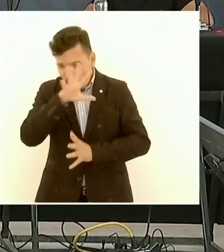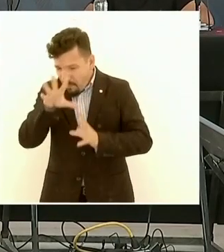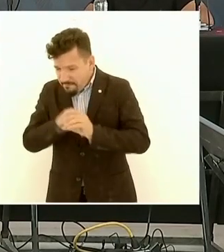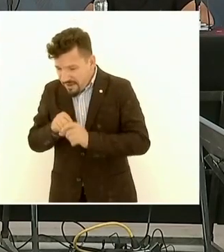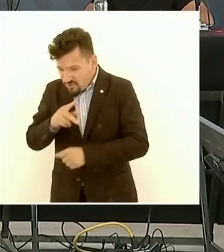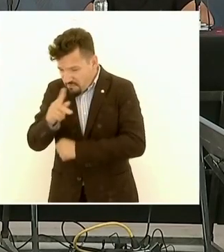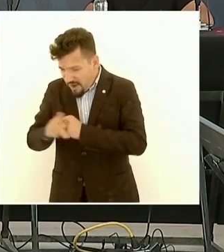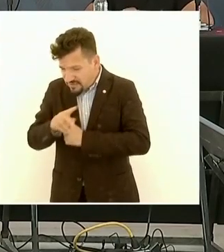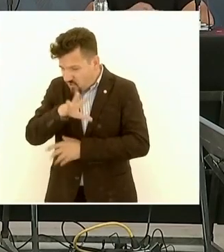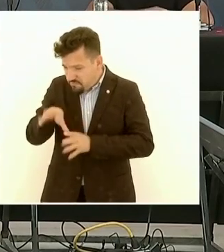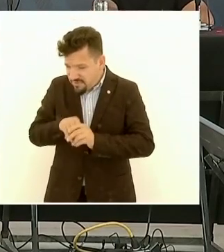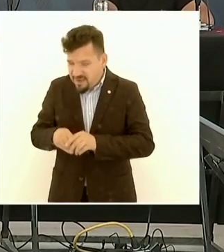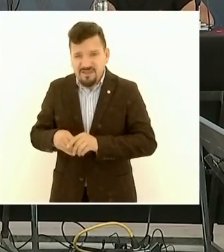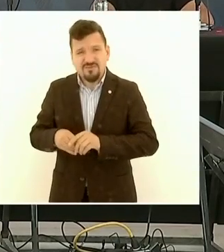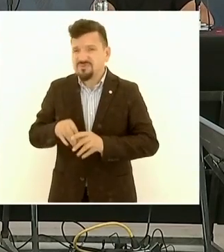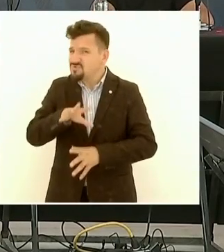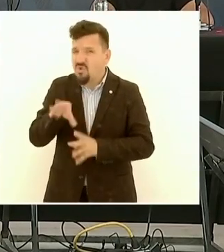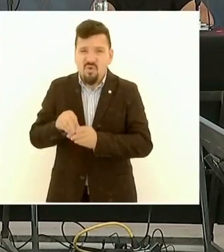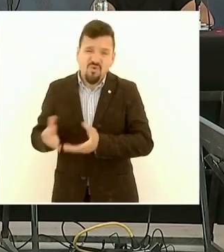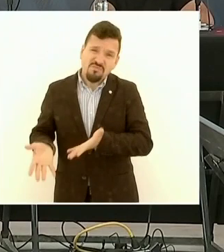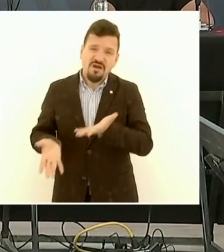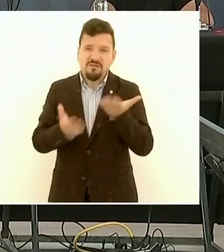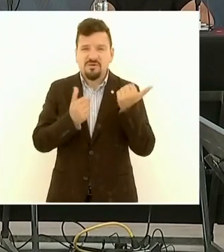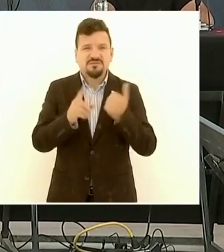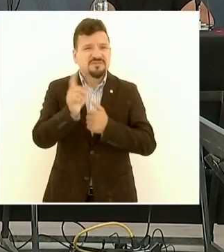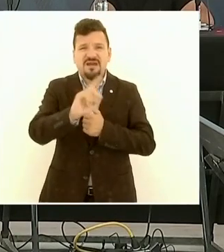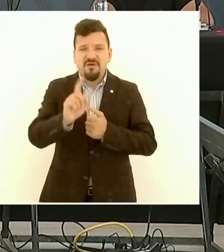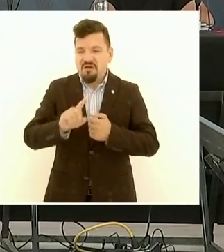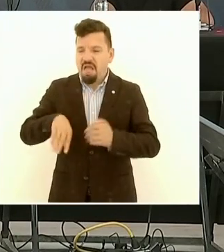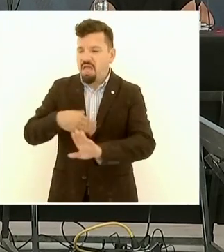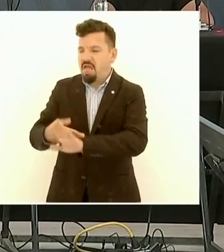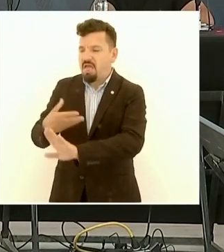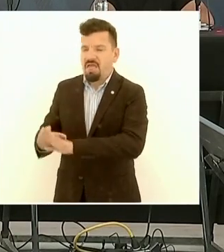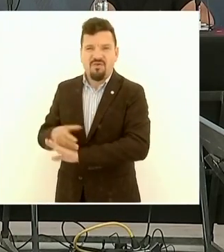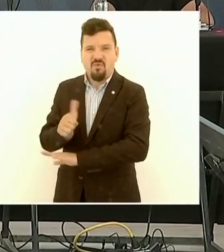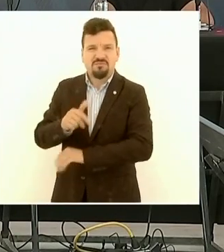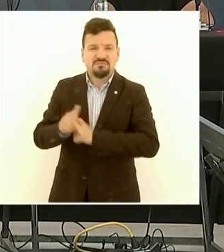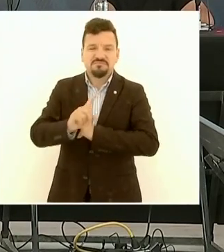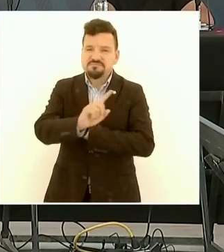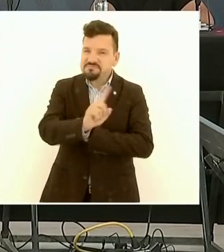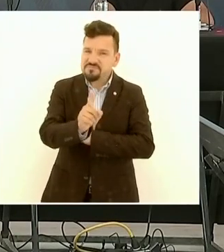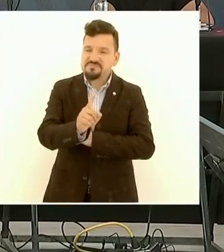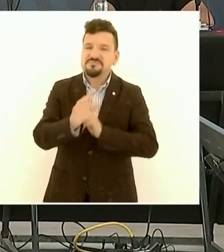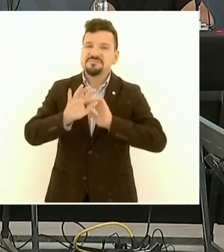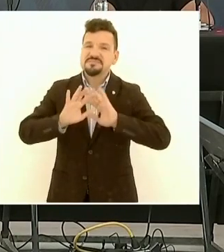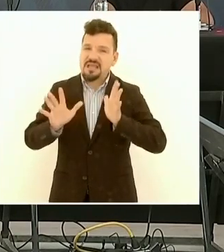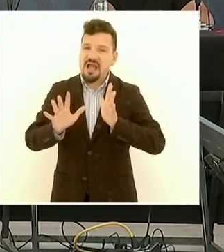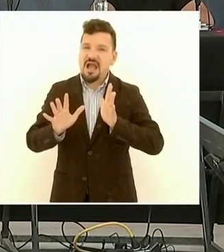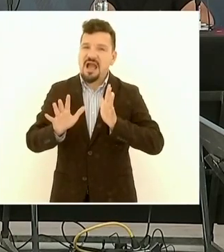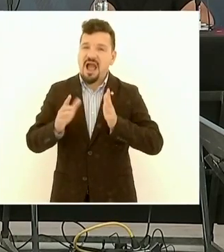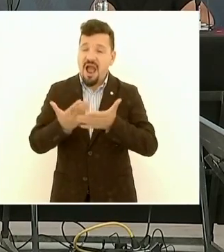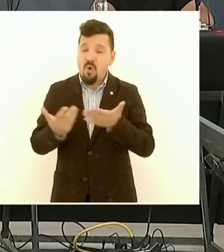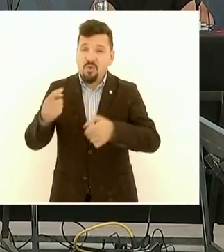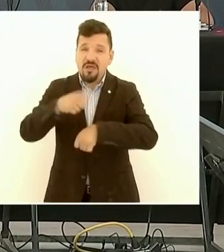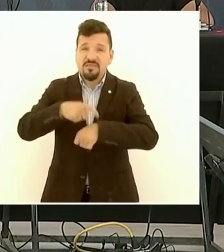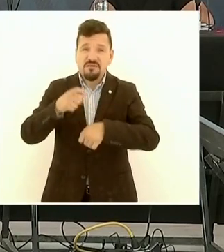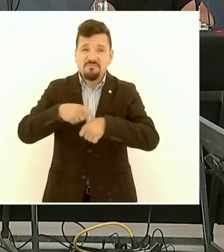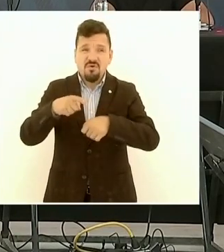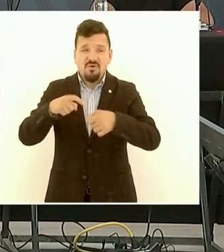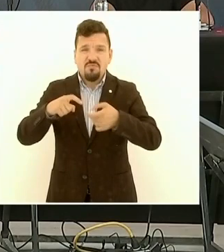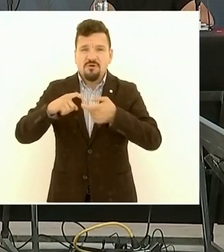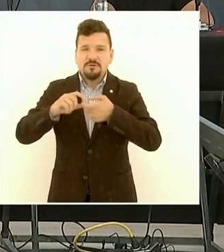de que ya no es el tiempo de la confrontación, que es el tiempo de la hermandad de los